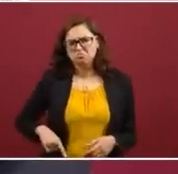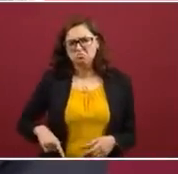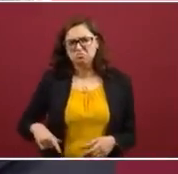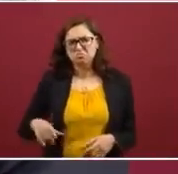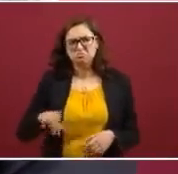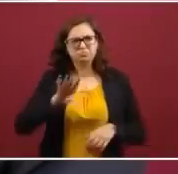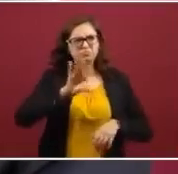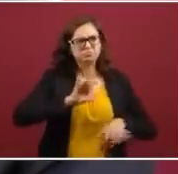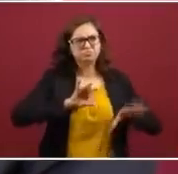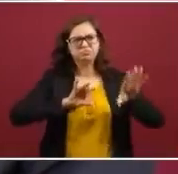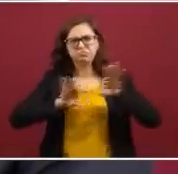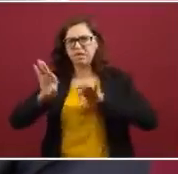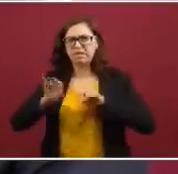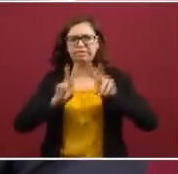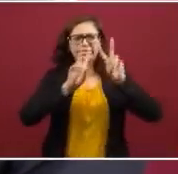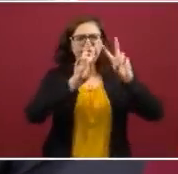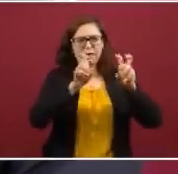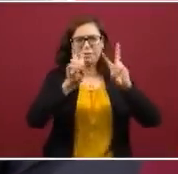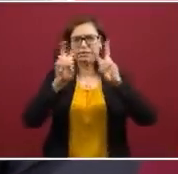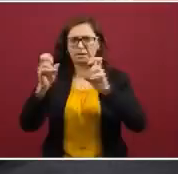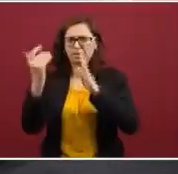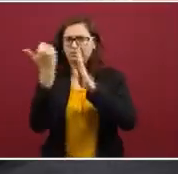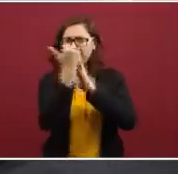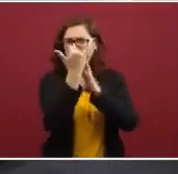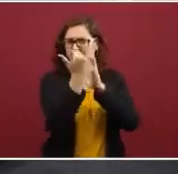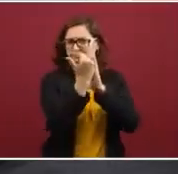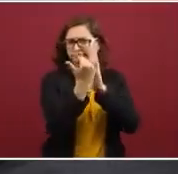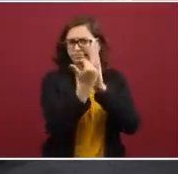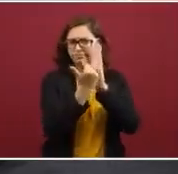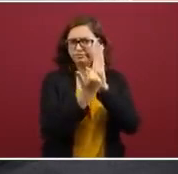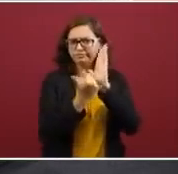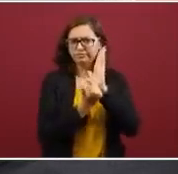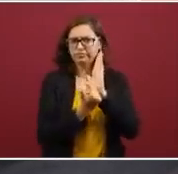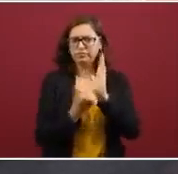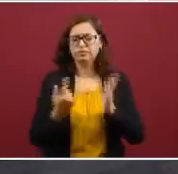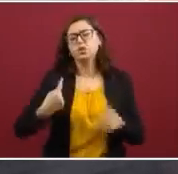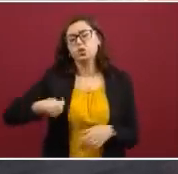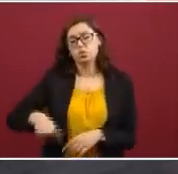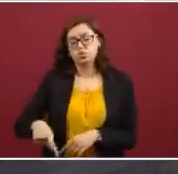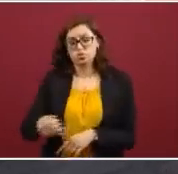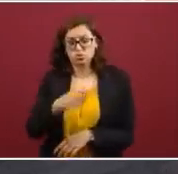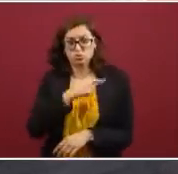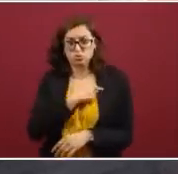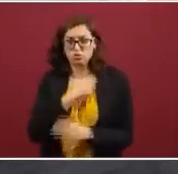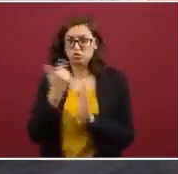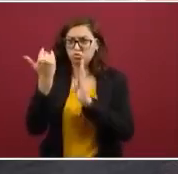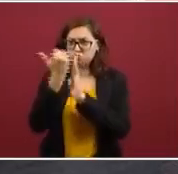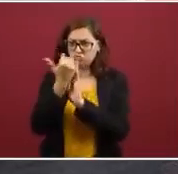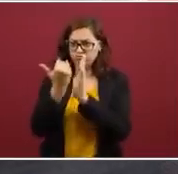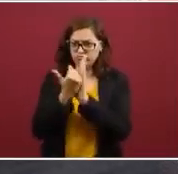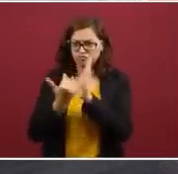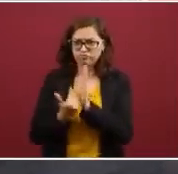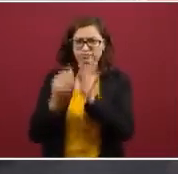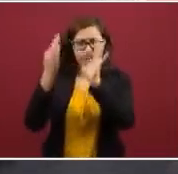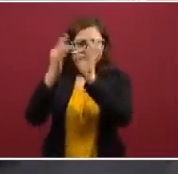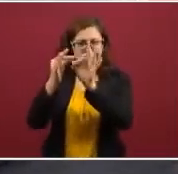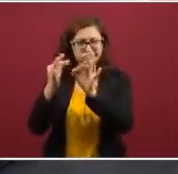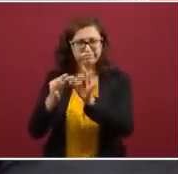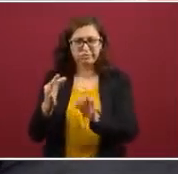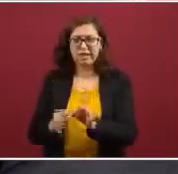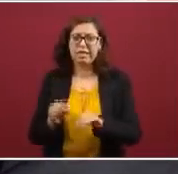Nosotros estamos cumpliendo una agenda de acuerdo a